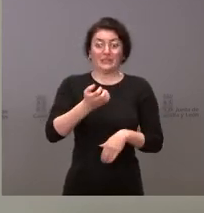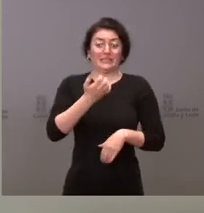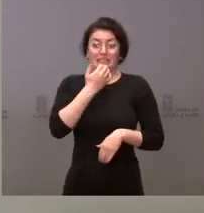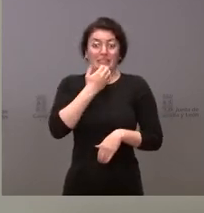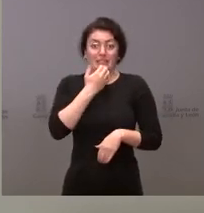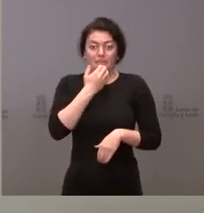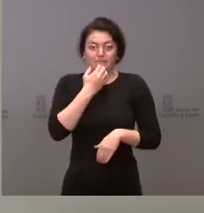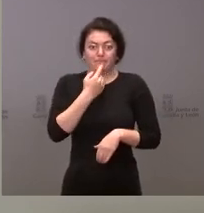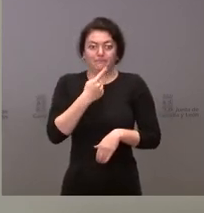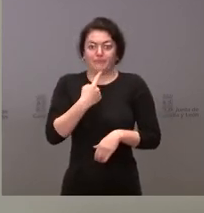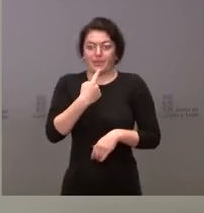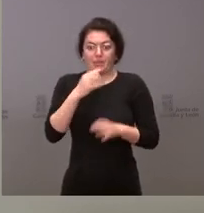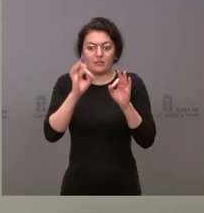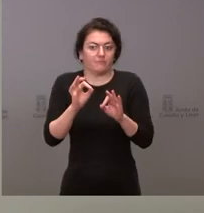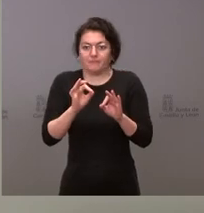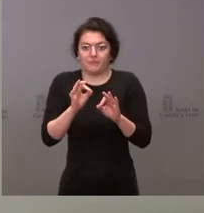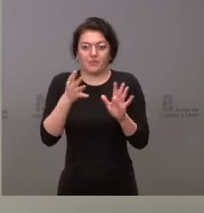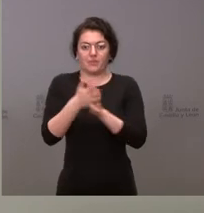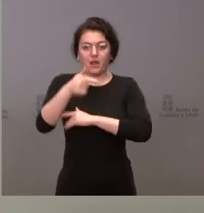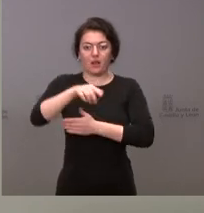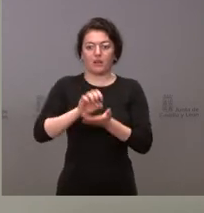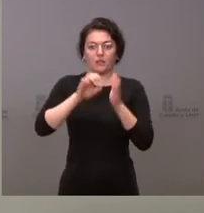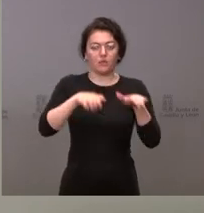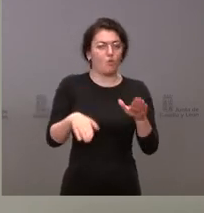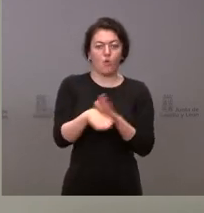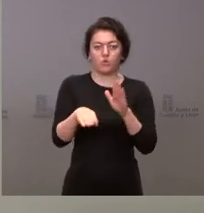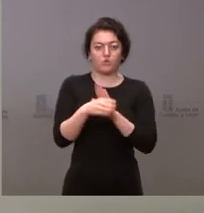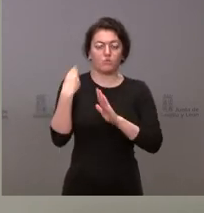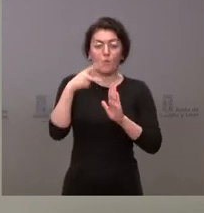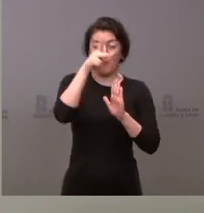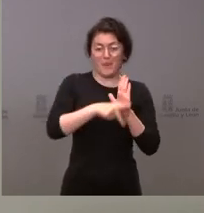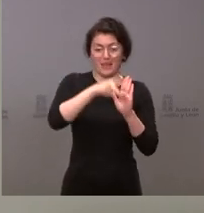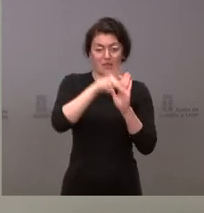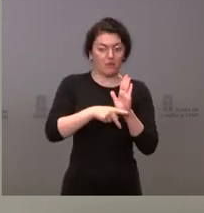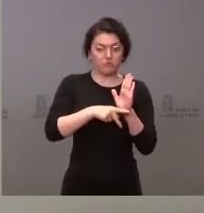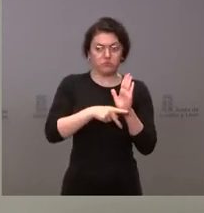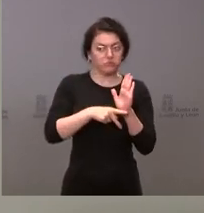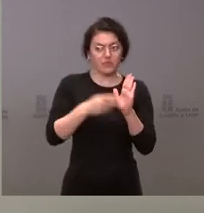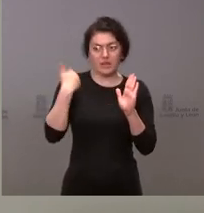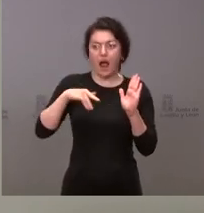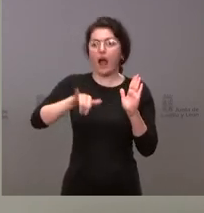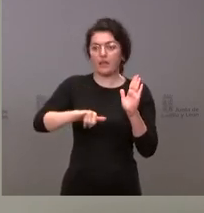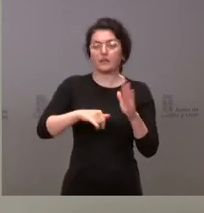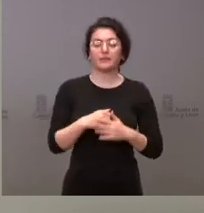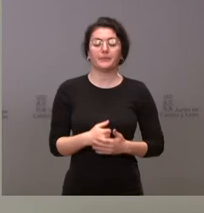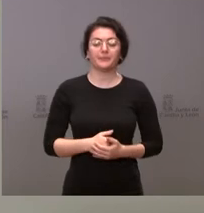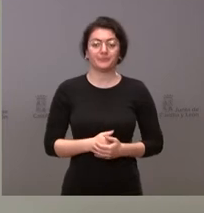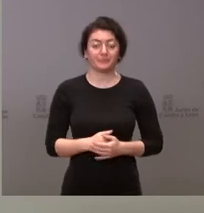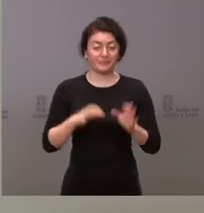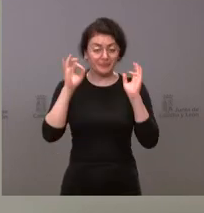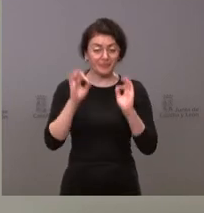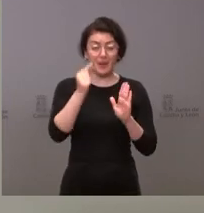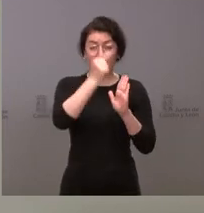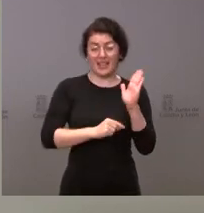pues lógicamente en el ámbito de castilla y león' seguiremos con las medias de protección adecuadas que ustedes conocen particularmente hay tres